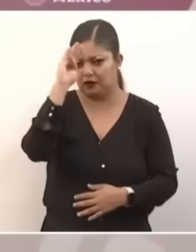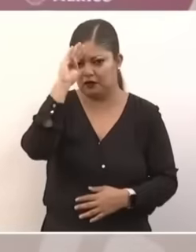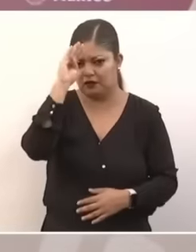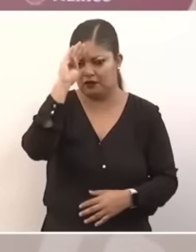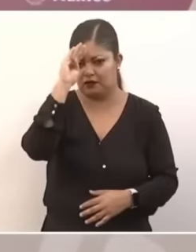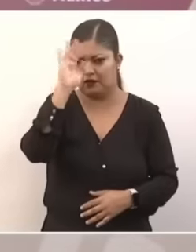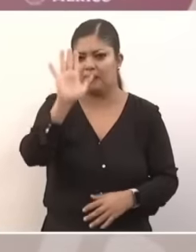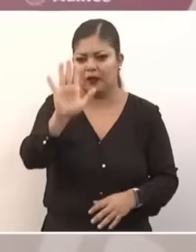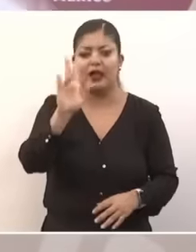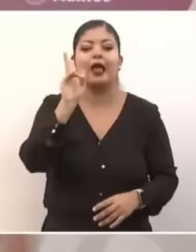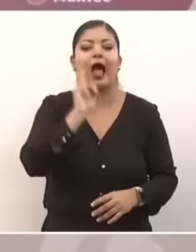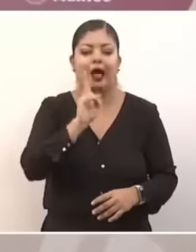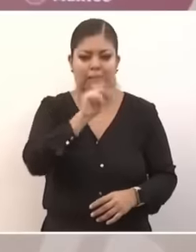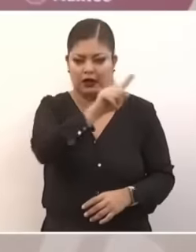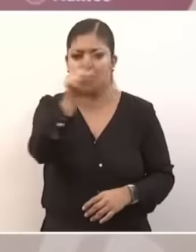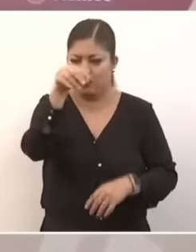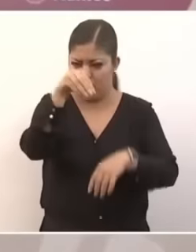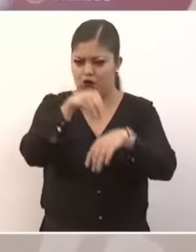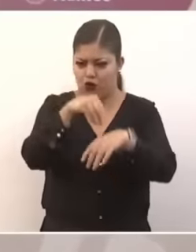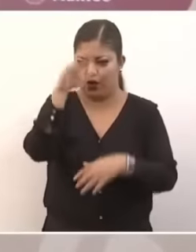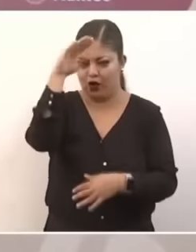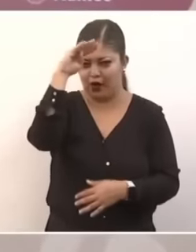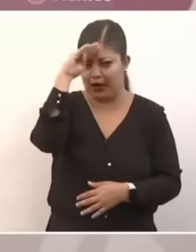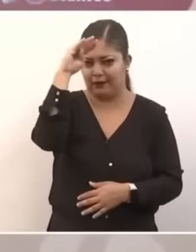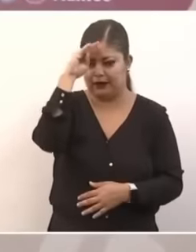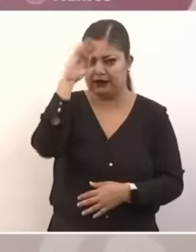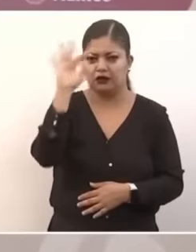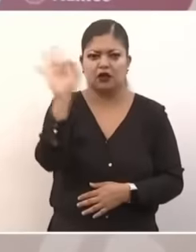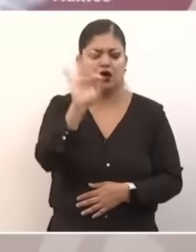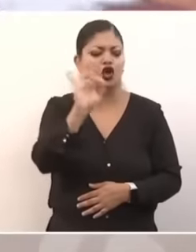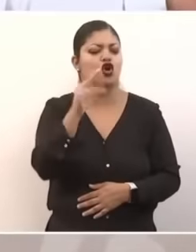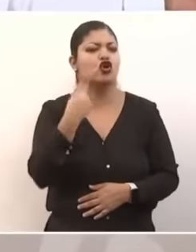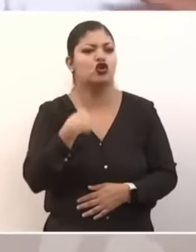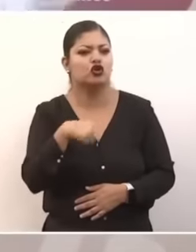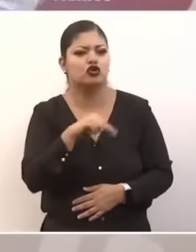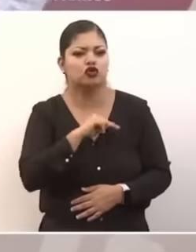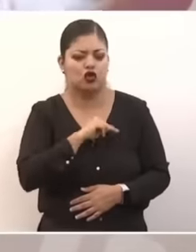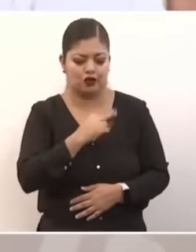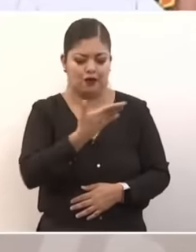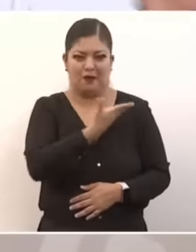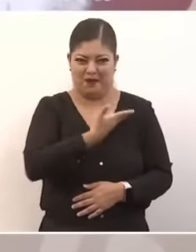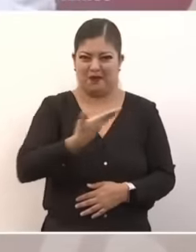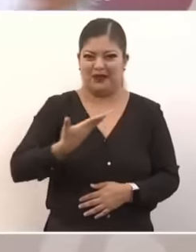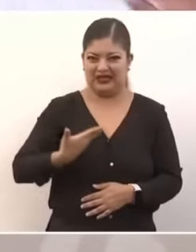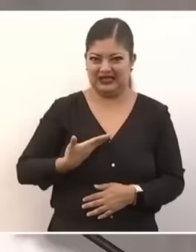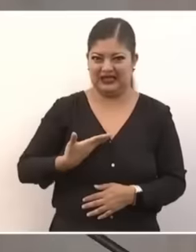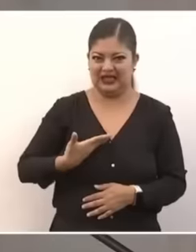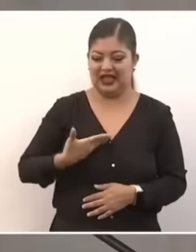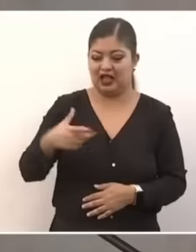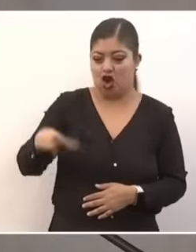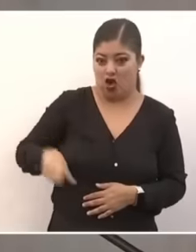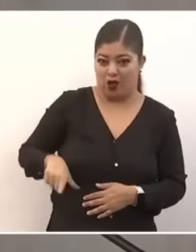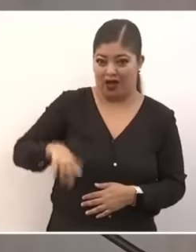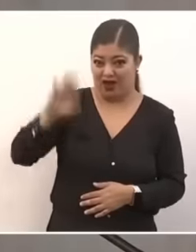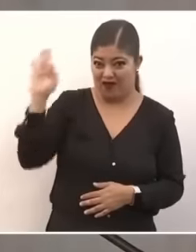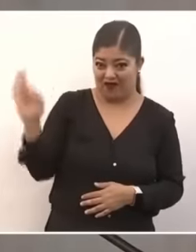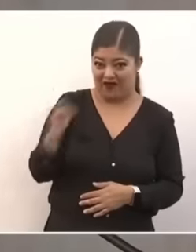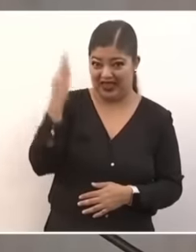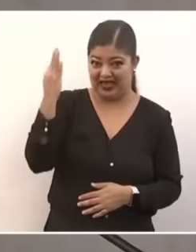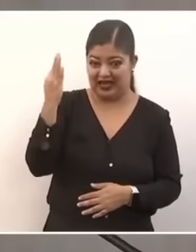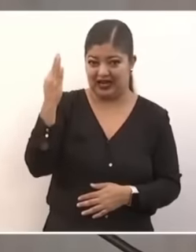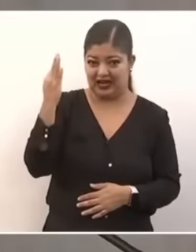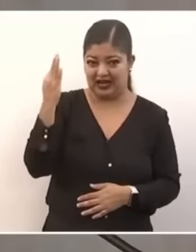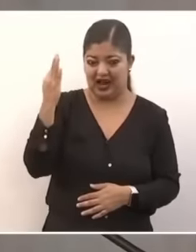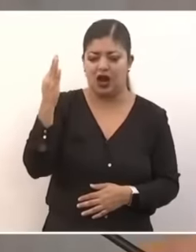póngase a pensar de que nosotros, el presidente, el gobierno federal,